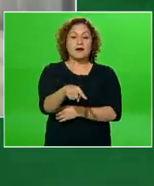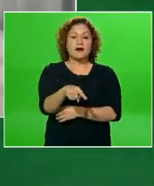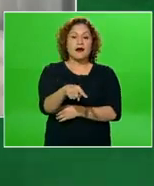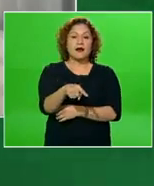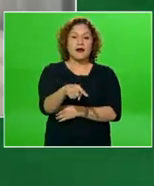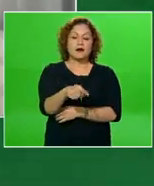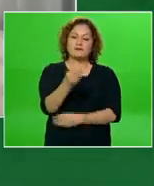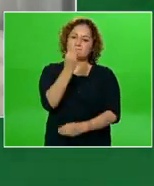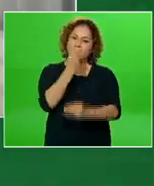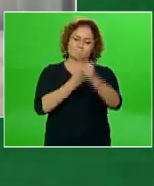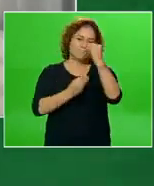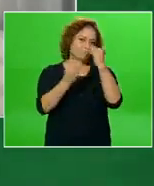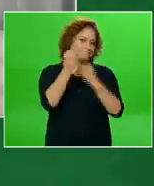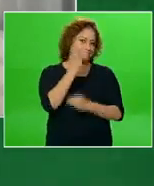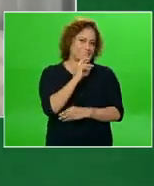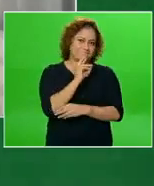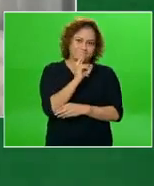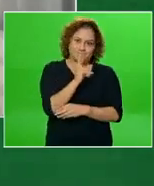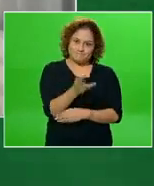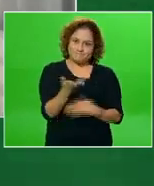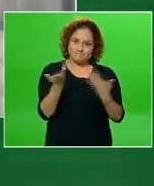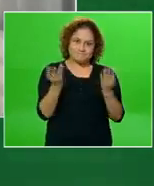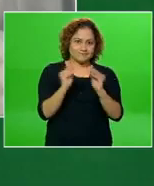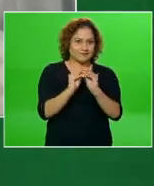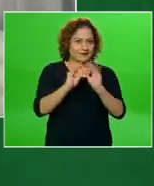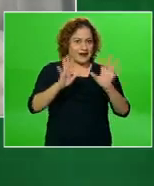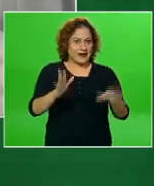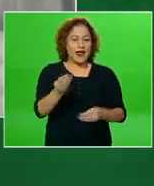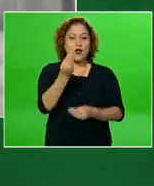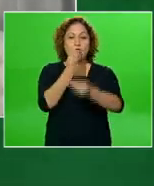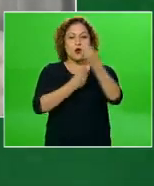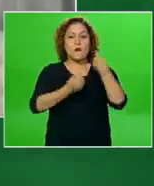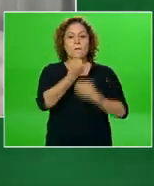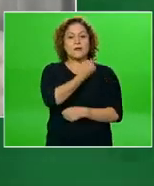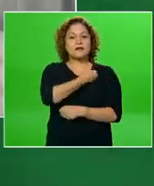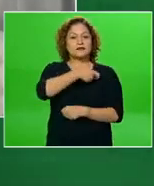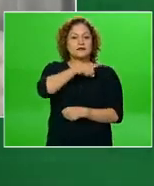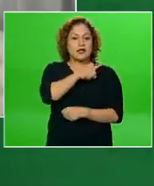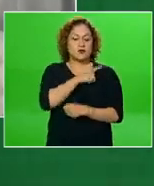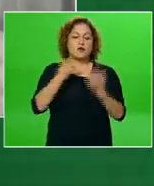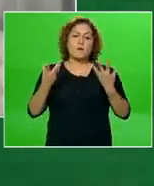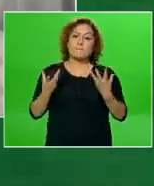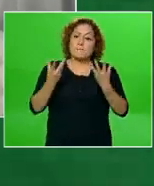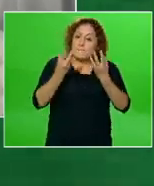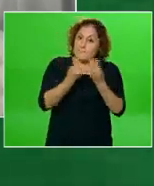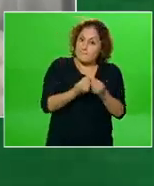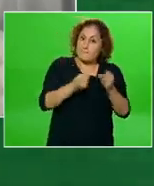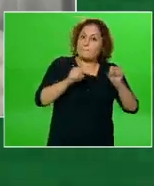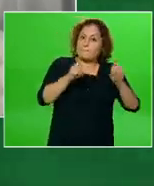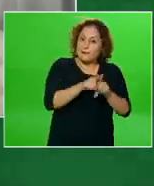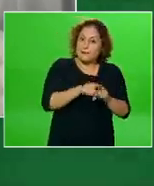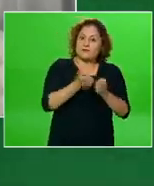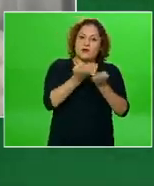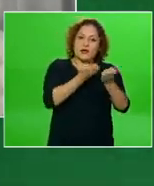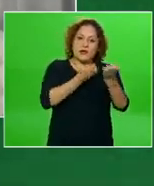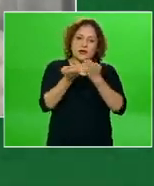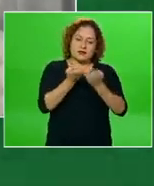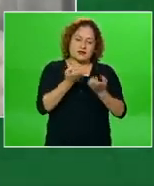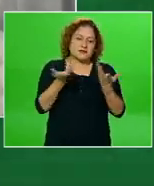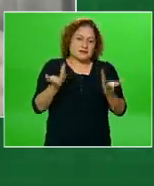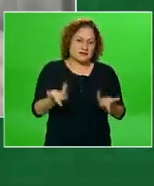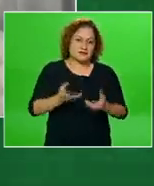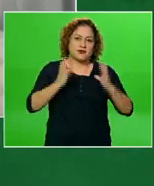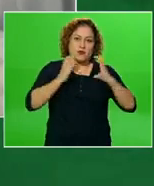alimentación verdad recordar que esto pues es un elemento de muchos elementos que hay dentro de ellos pues es